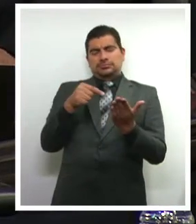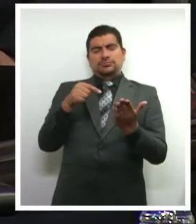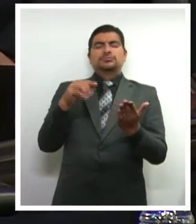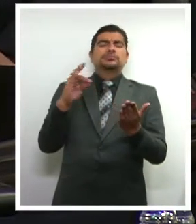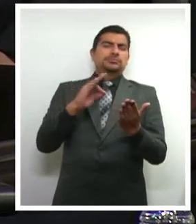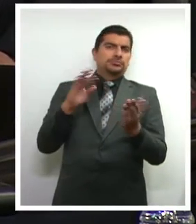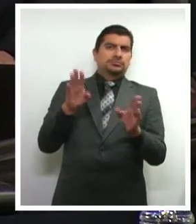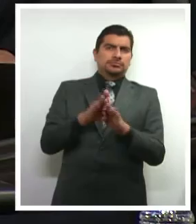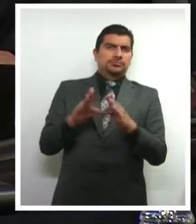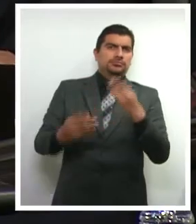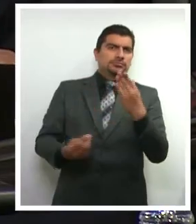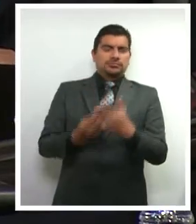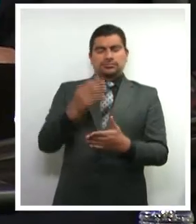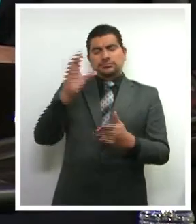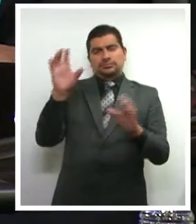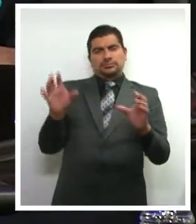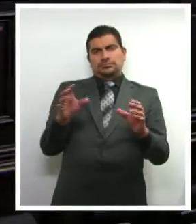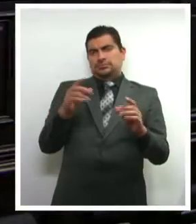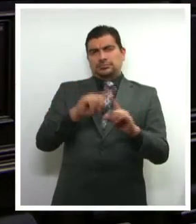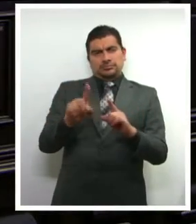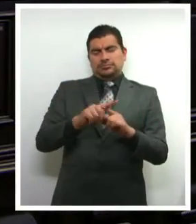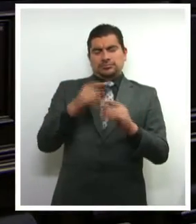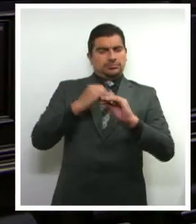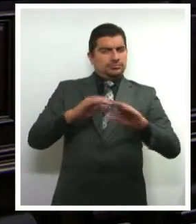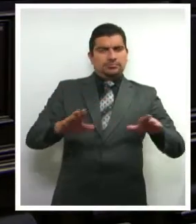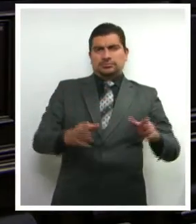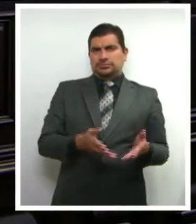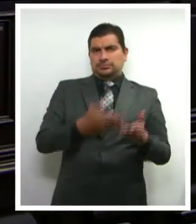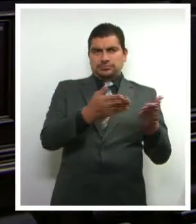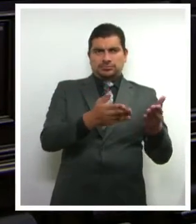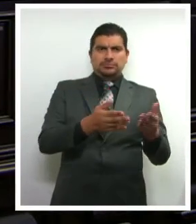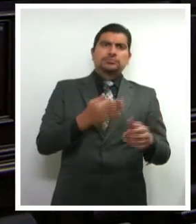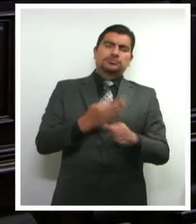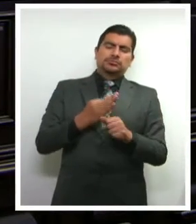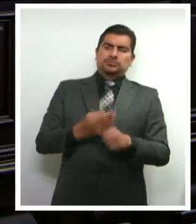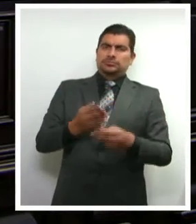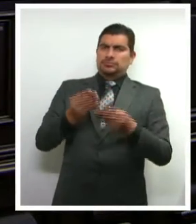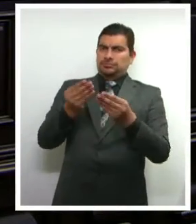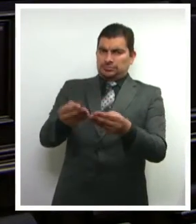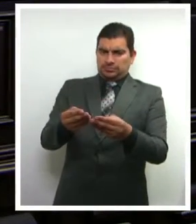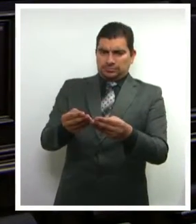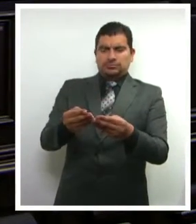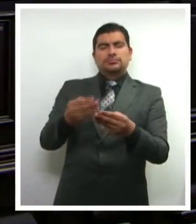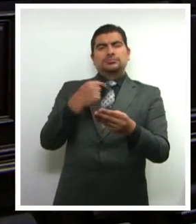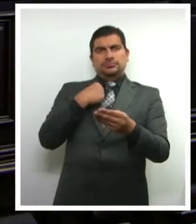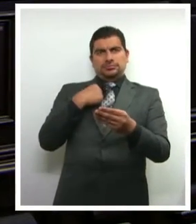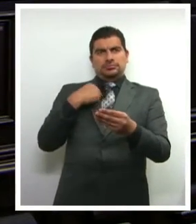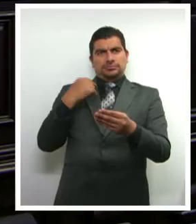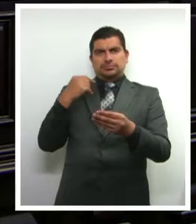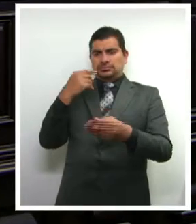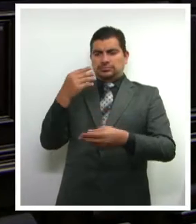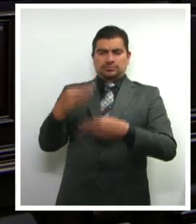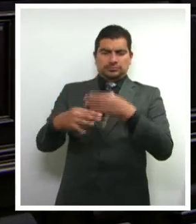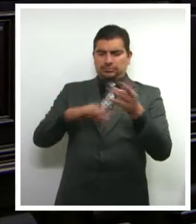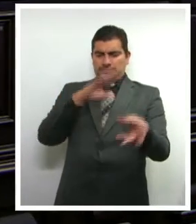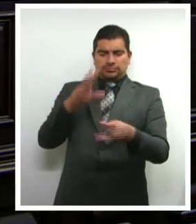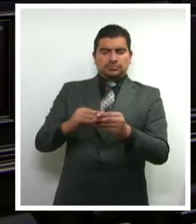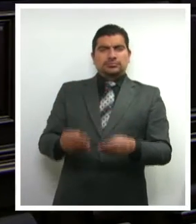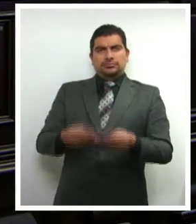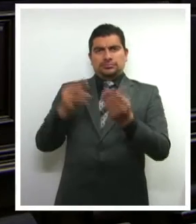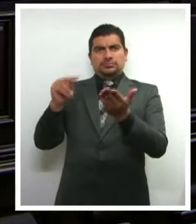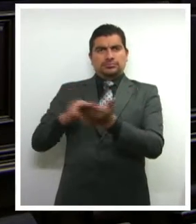este nuevo concepto. Le dejo aquí mi participación completa con las